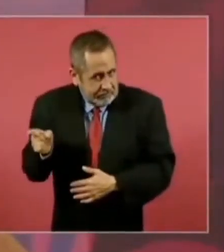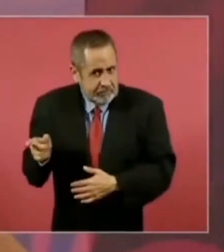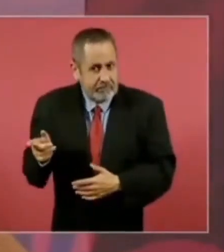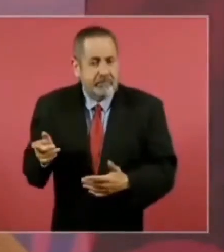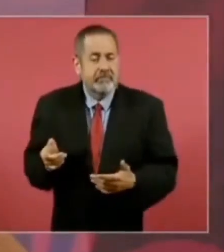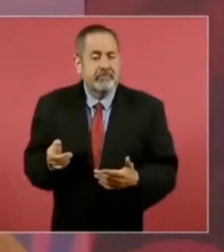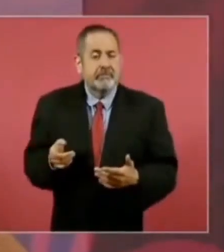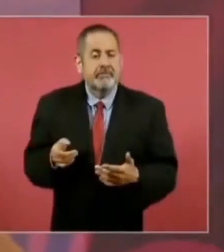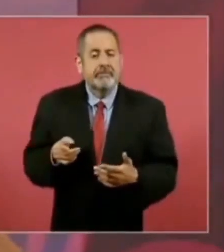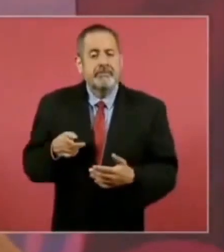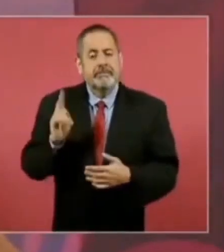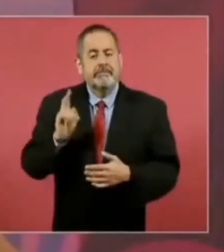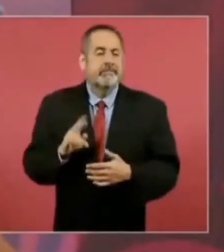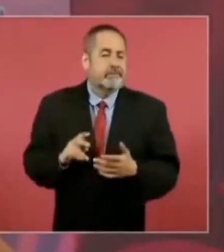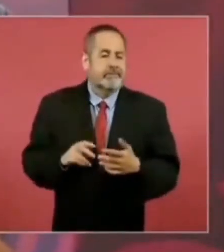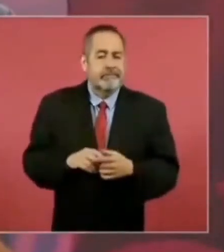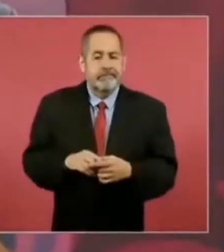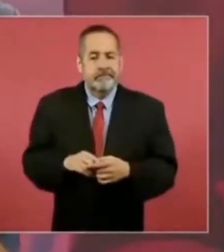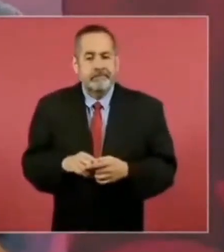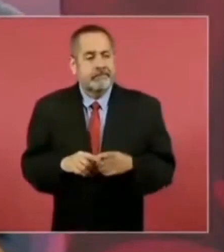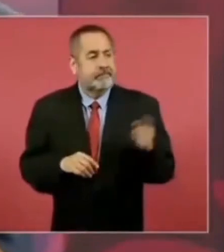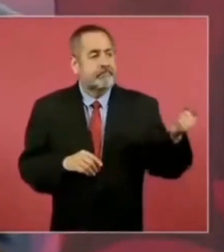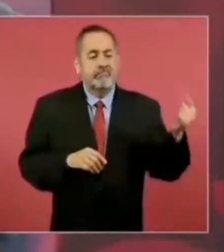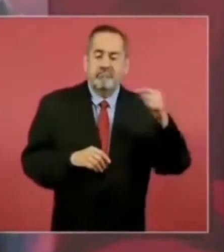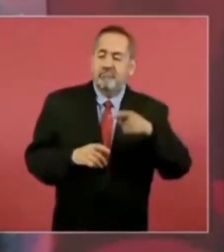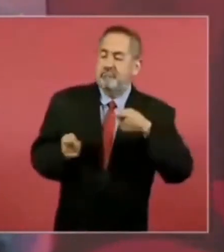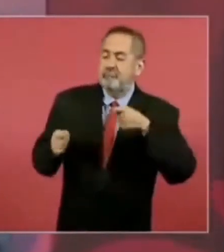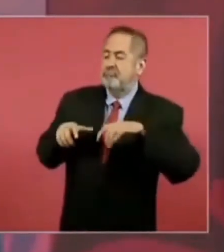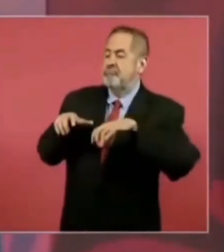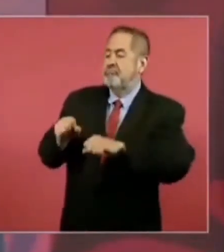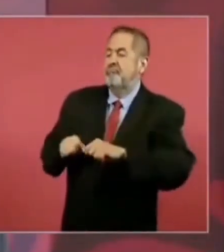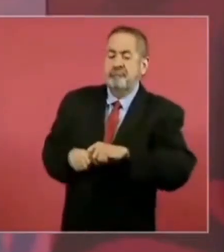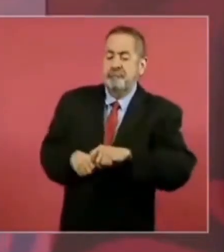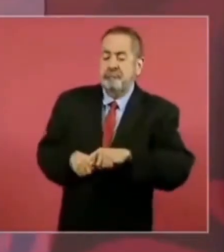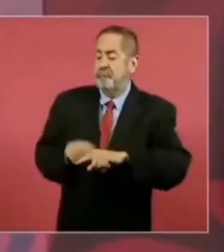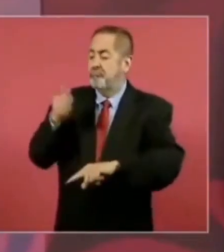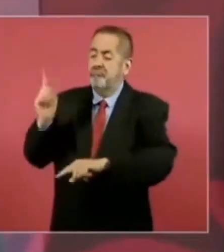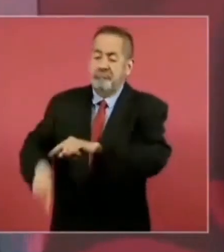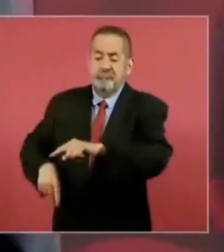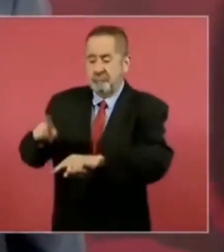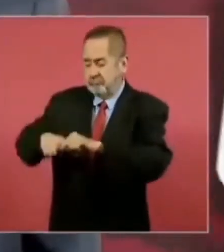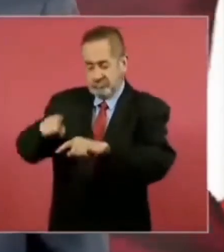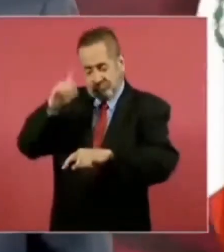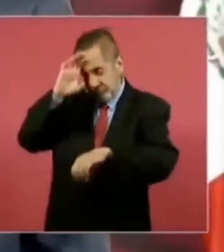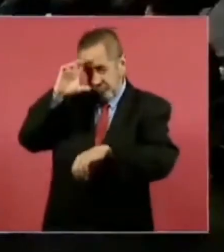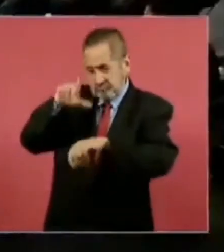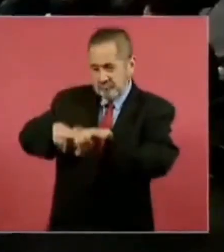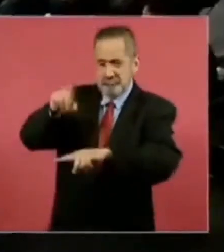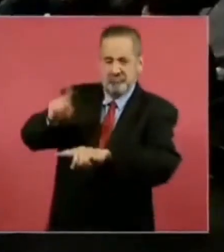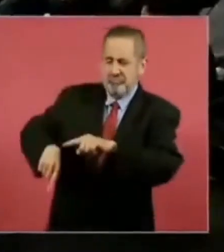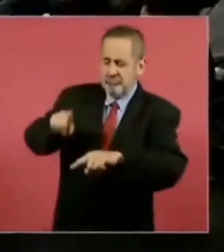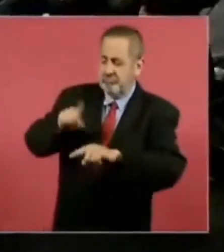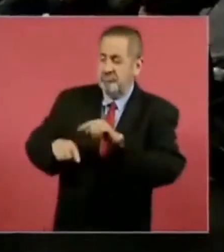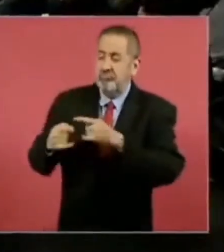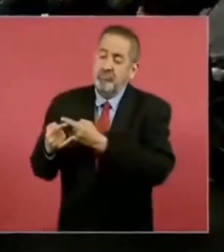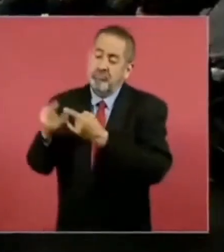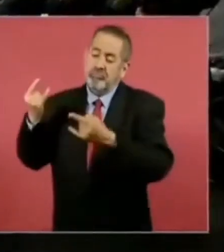Pero para dominarnos, para someternos, tenían que negar nuestro pasado.